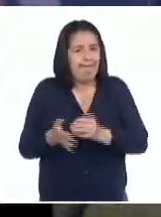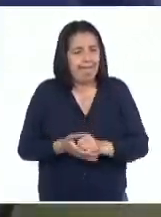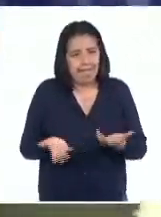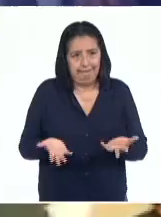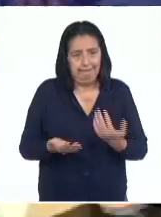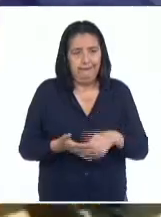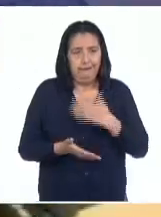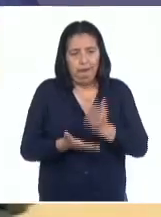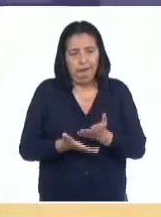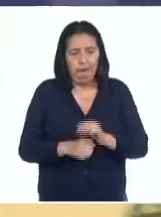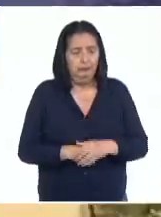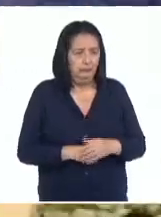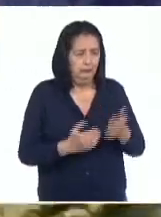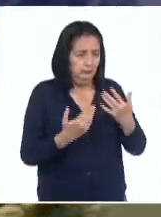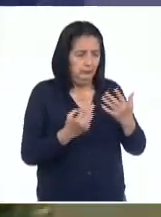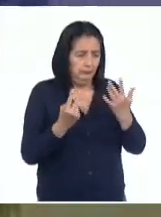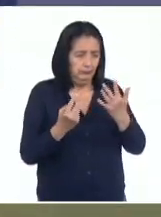este a este problema